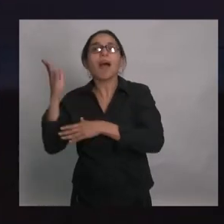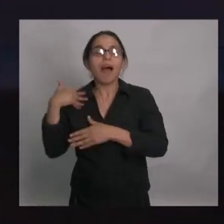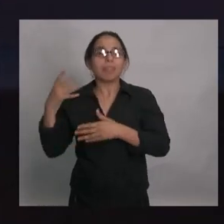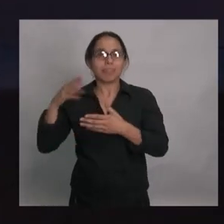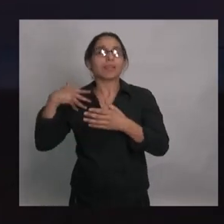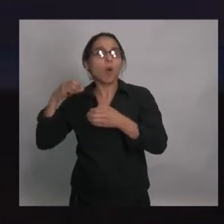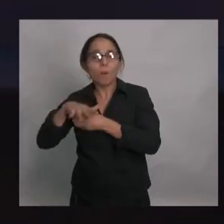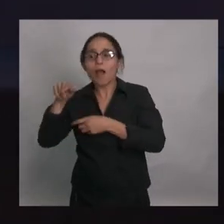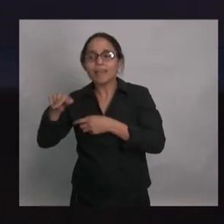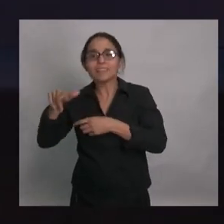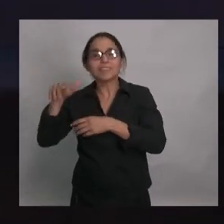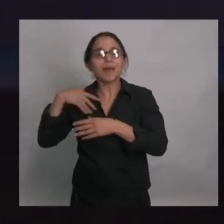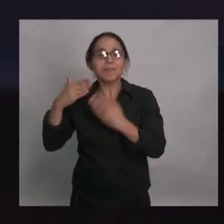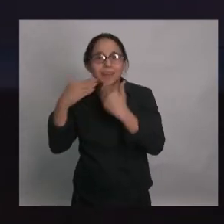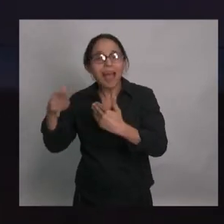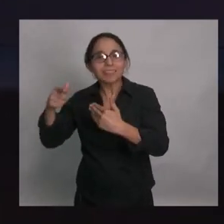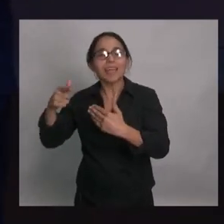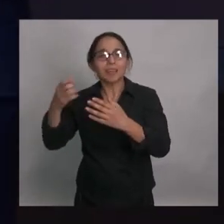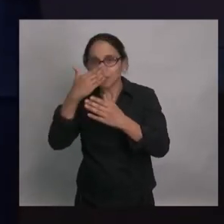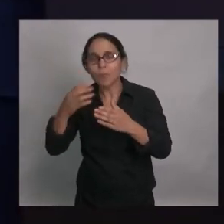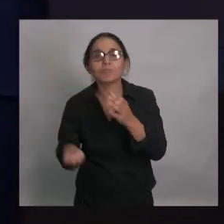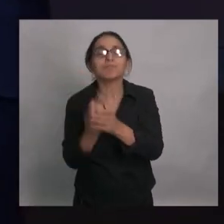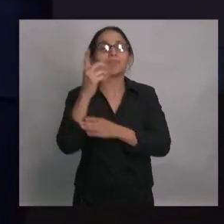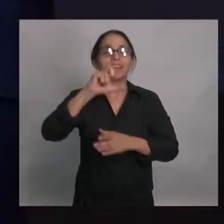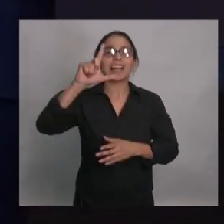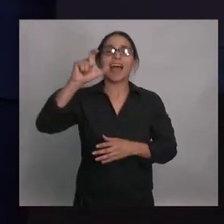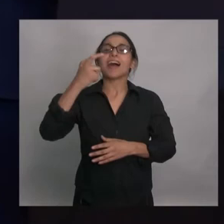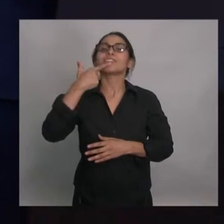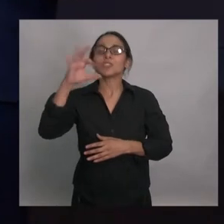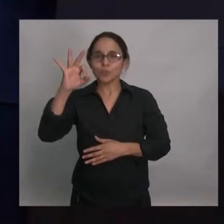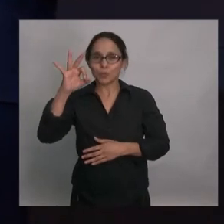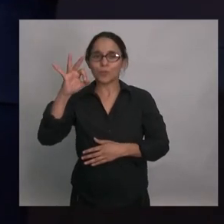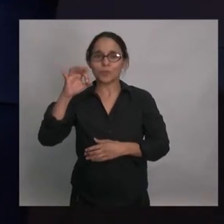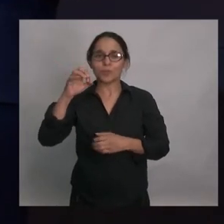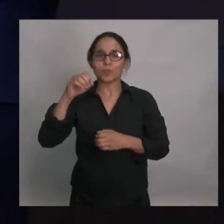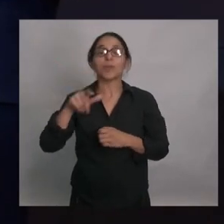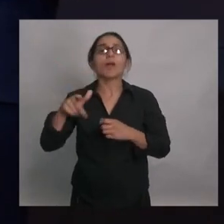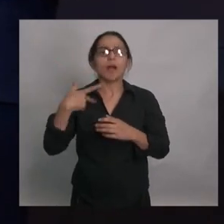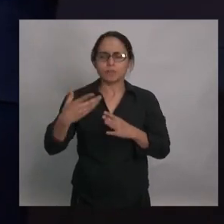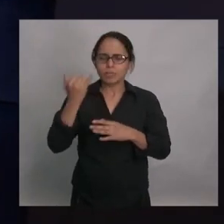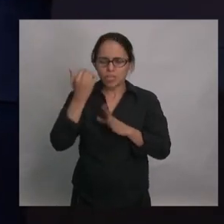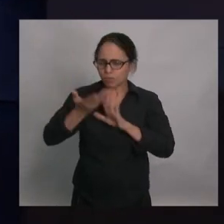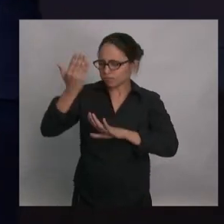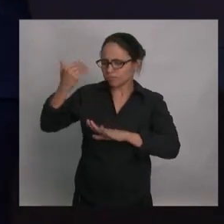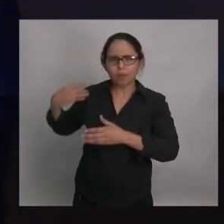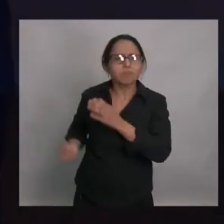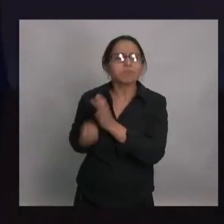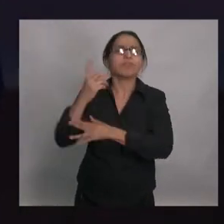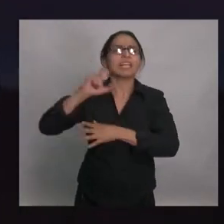consejo latinoamericano de ciencias sociales clacso surge surgió hace 51 años